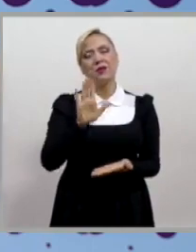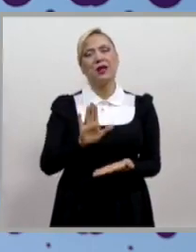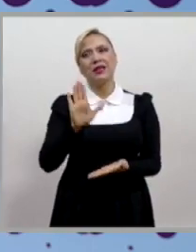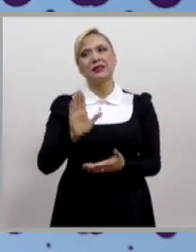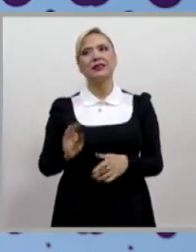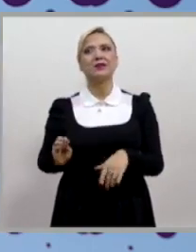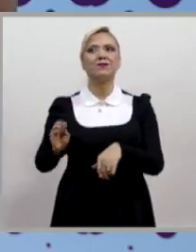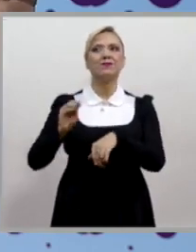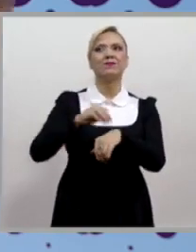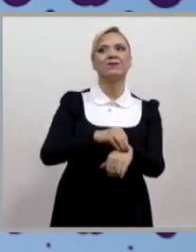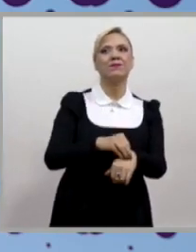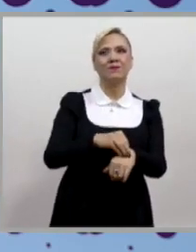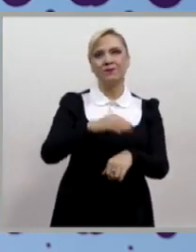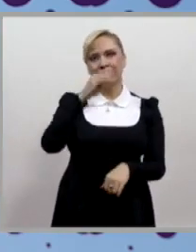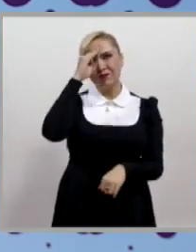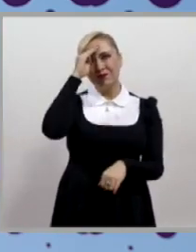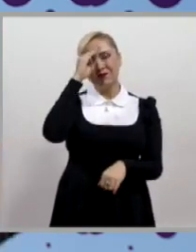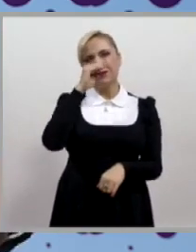consagrada,